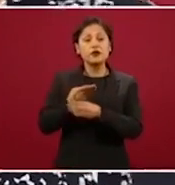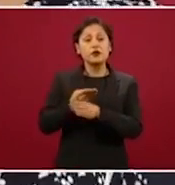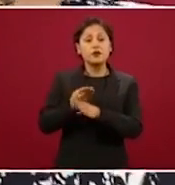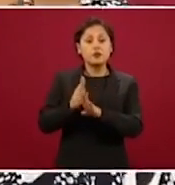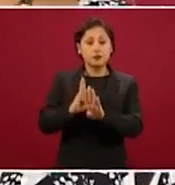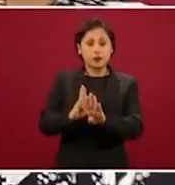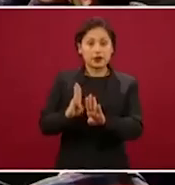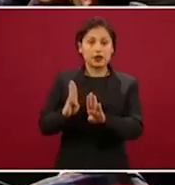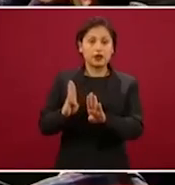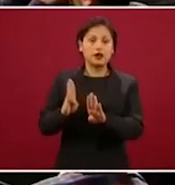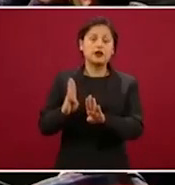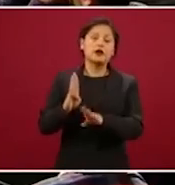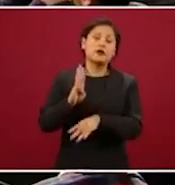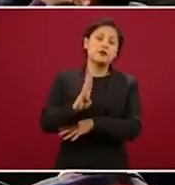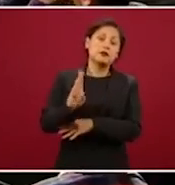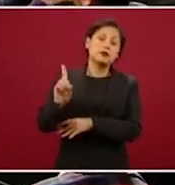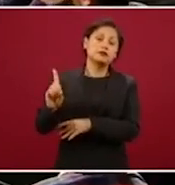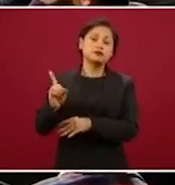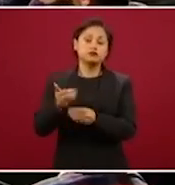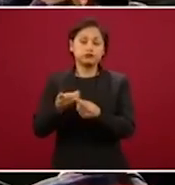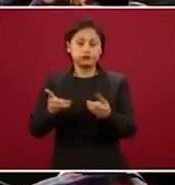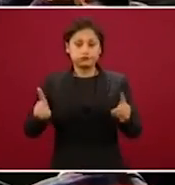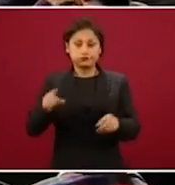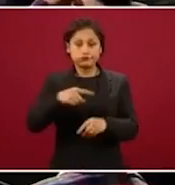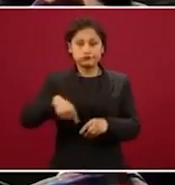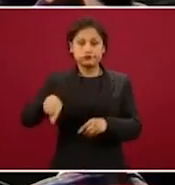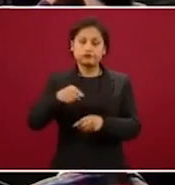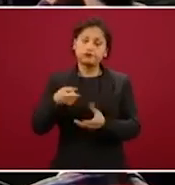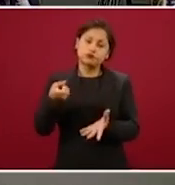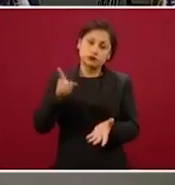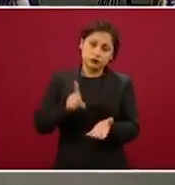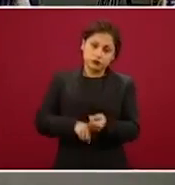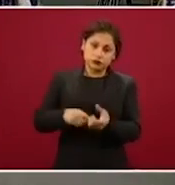la banca de desarrollo. Gracias. Muchas gracias.